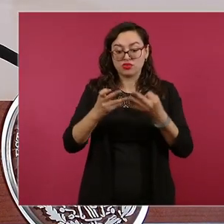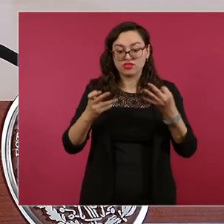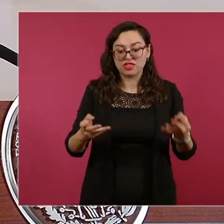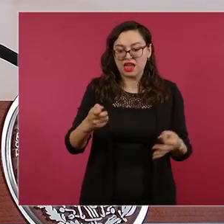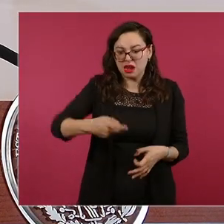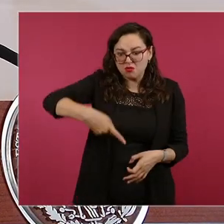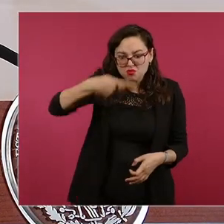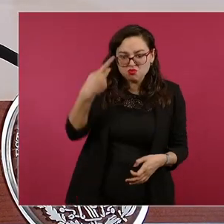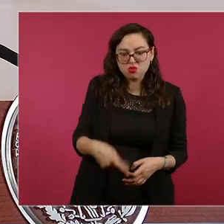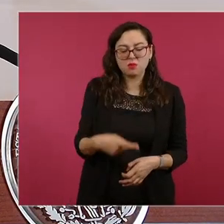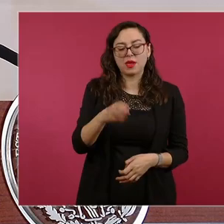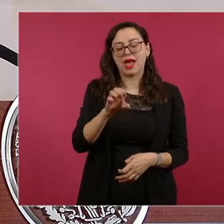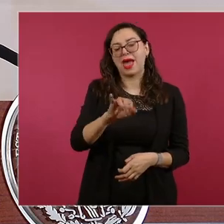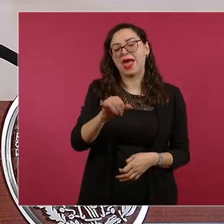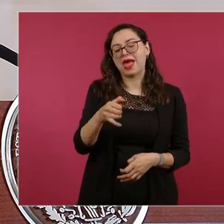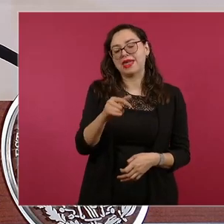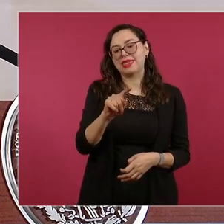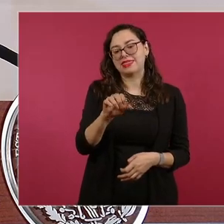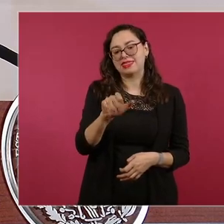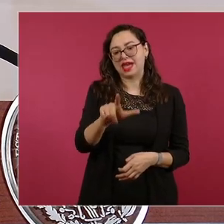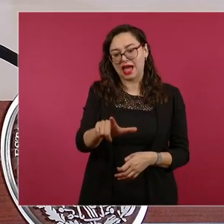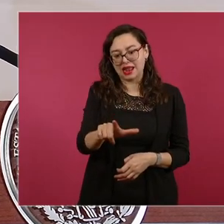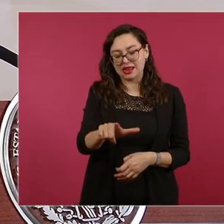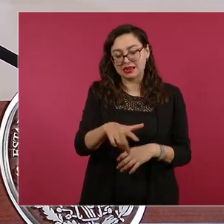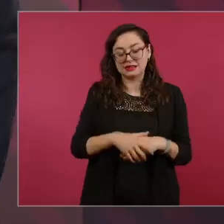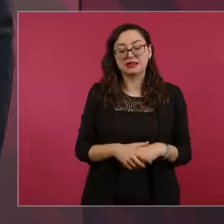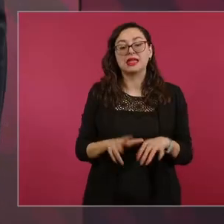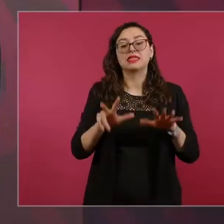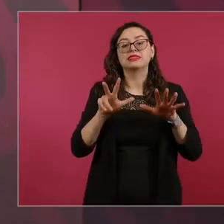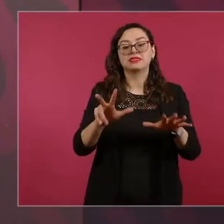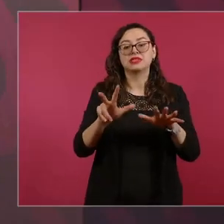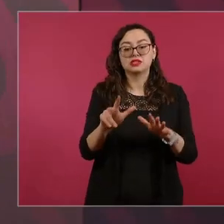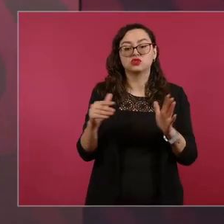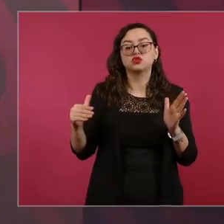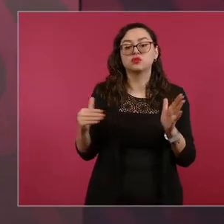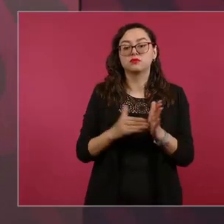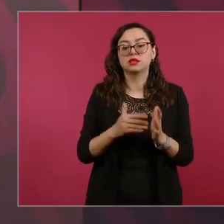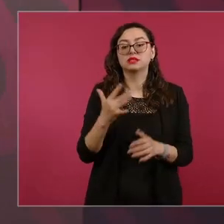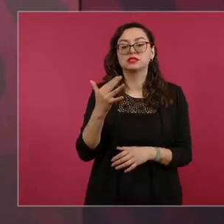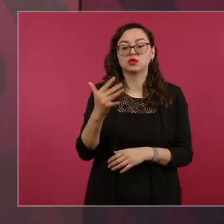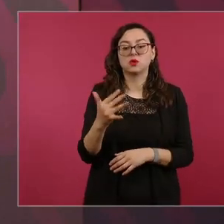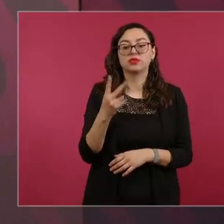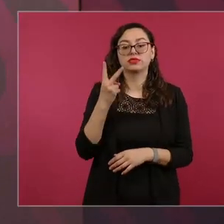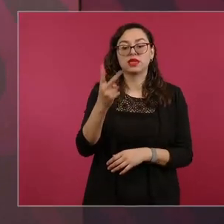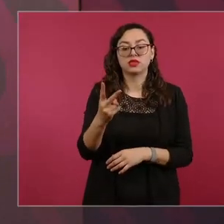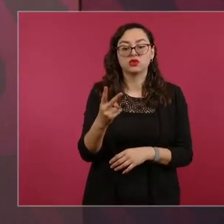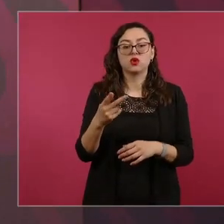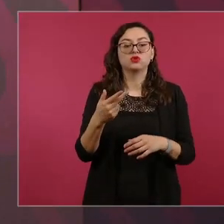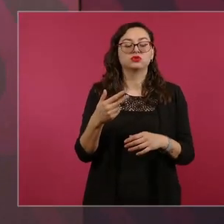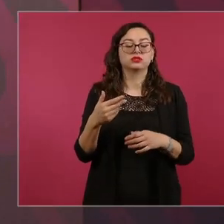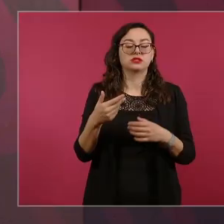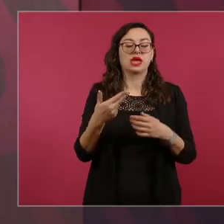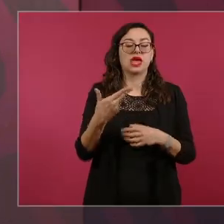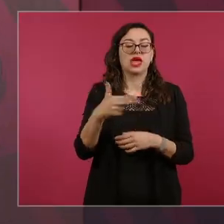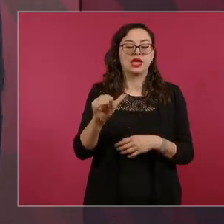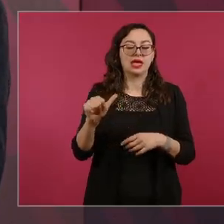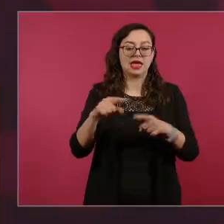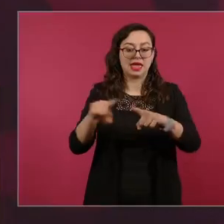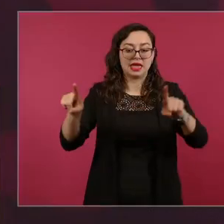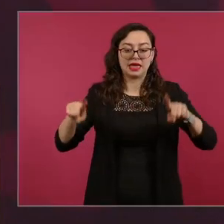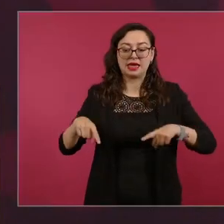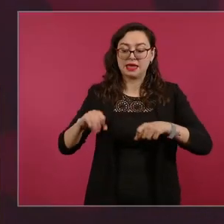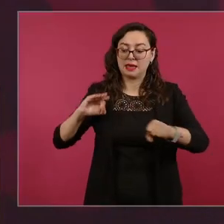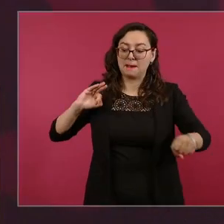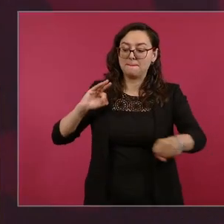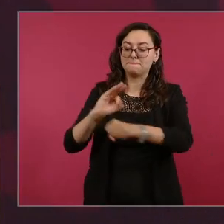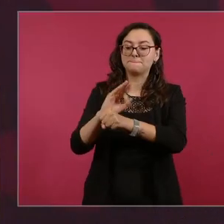con un total de dieciocho mil cincuenta y dos hectáreas en beneficio de más